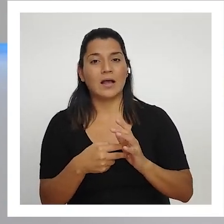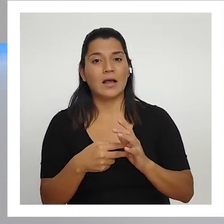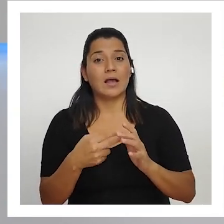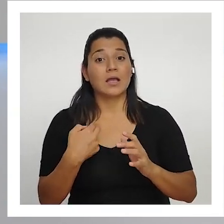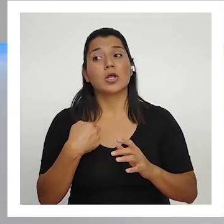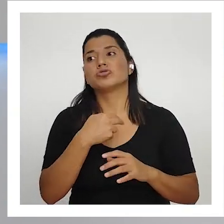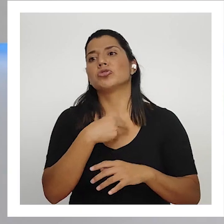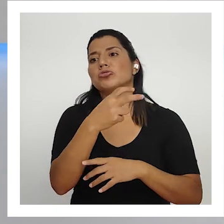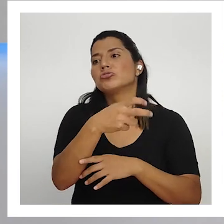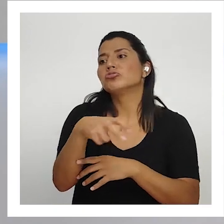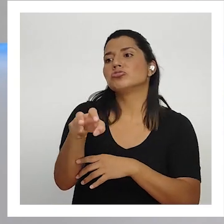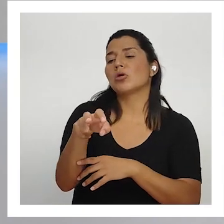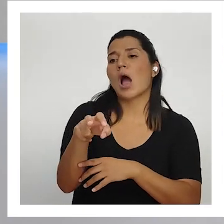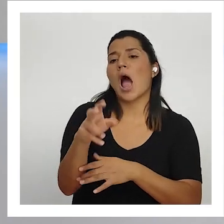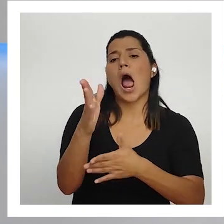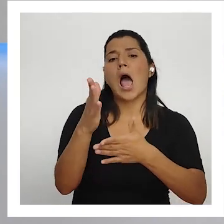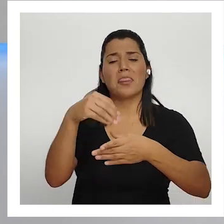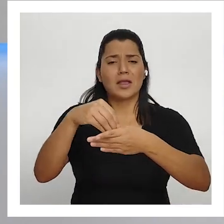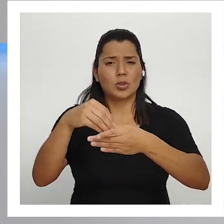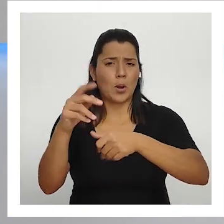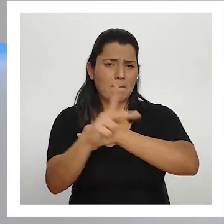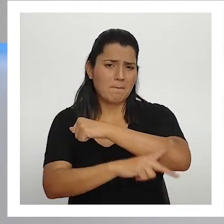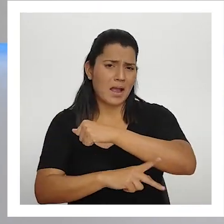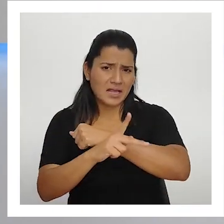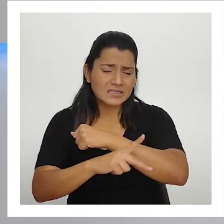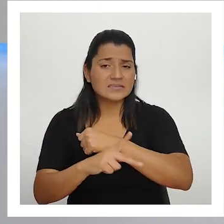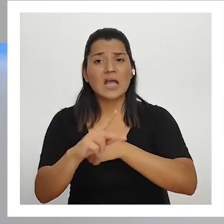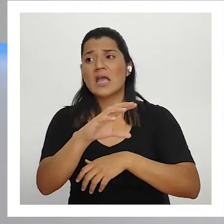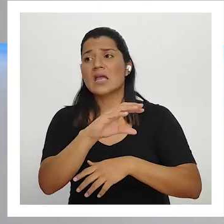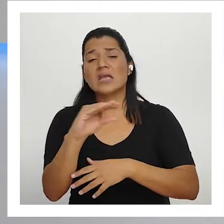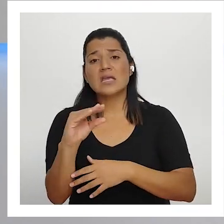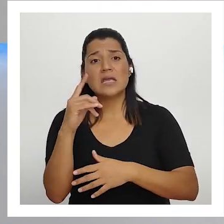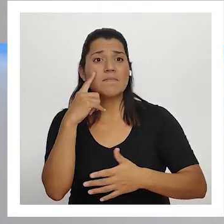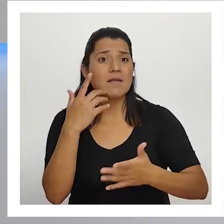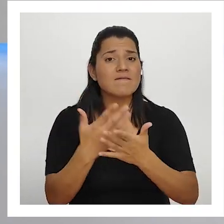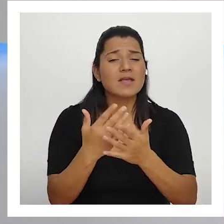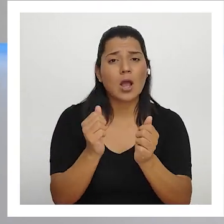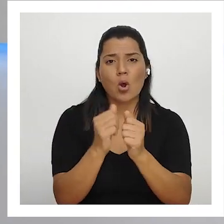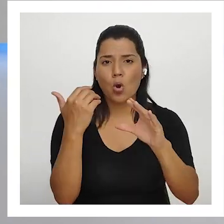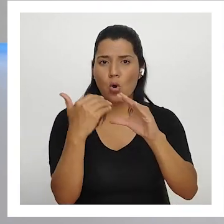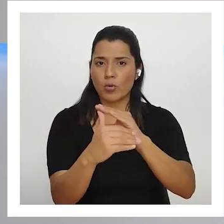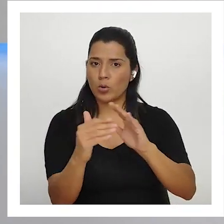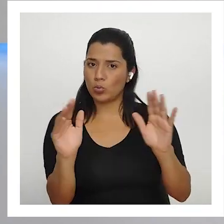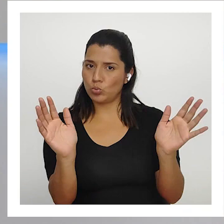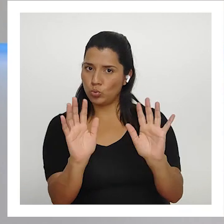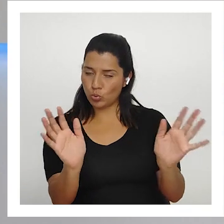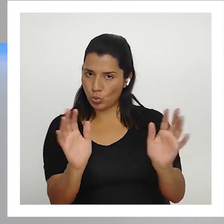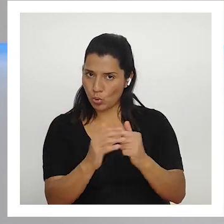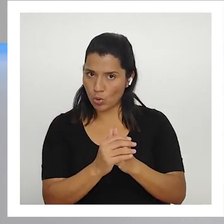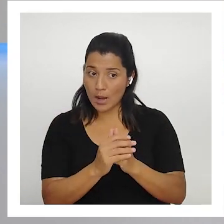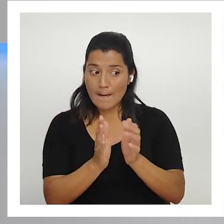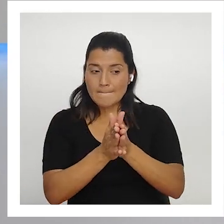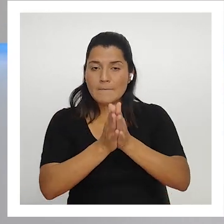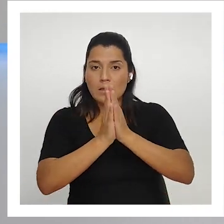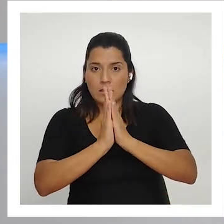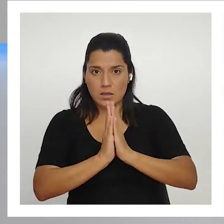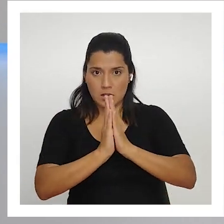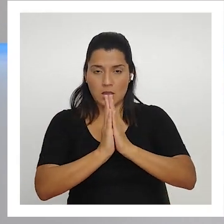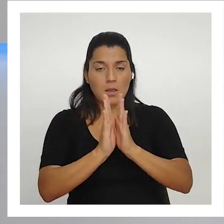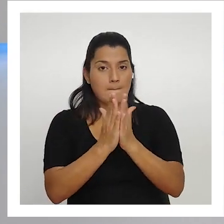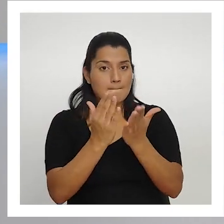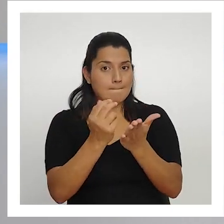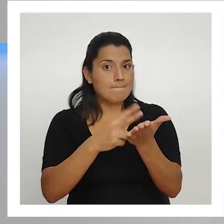pagar, no solicitan dinero, y el proceso siempre debe estar directamente con la Embajada de los Estados Unidos. Totalmente, va a ser una cuestión formal. No